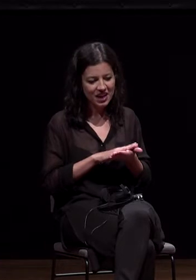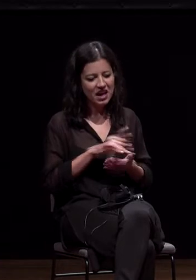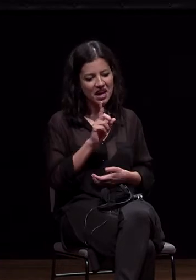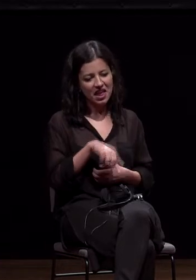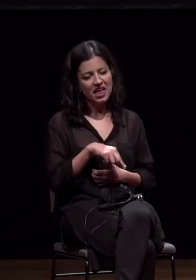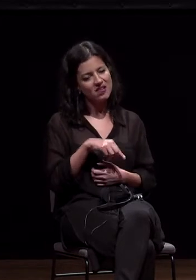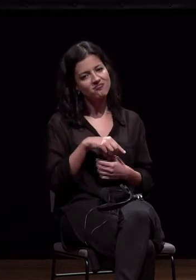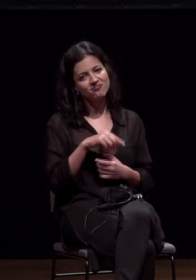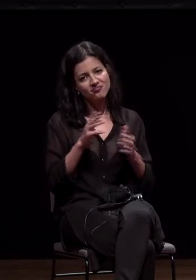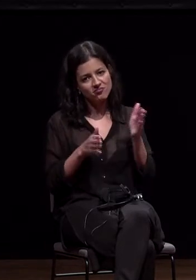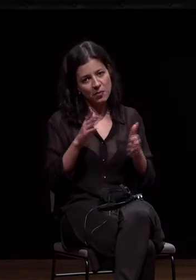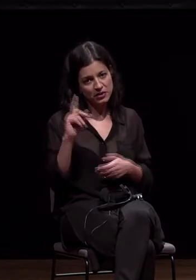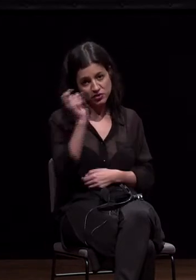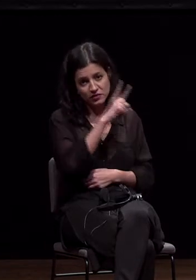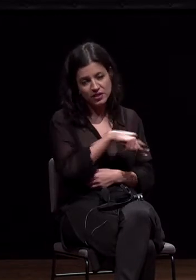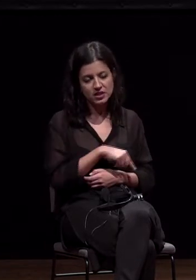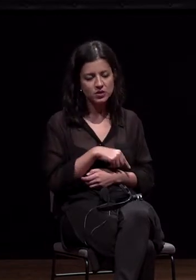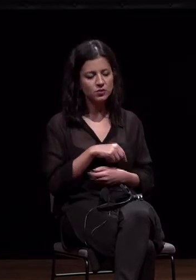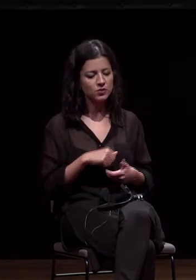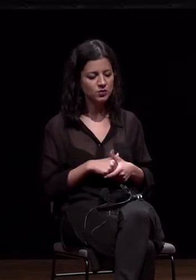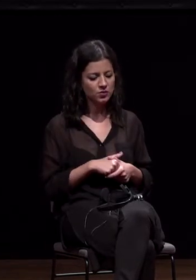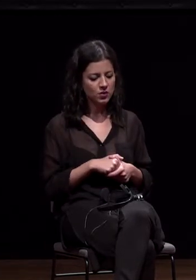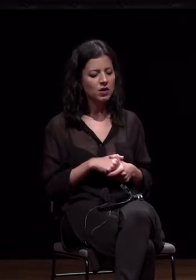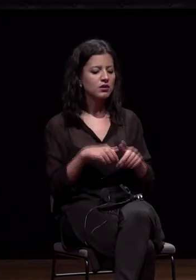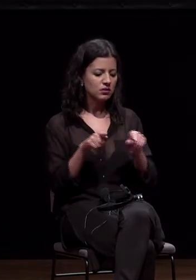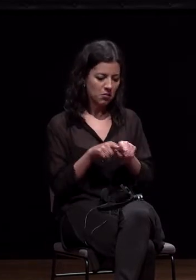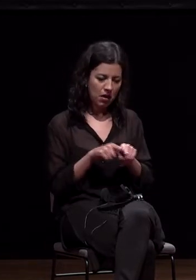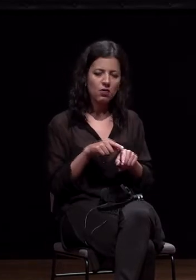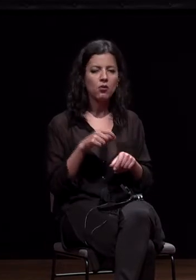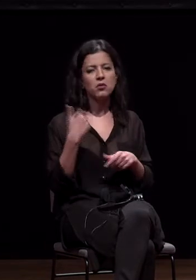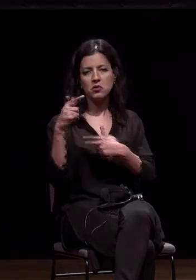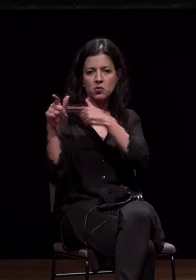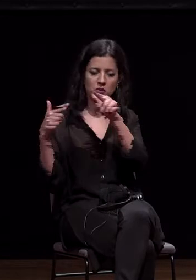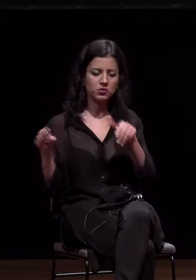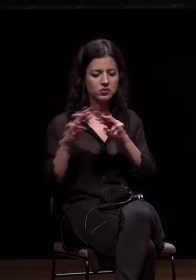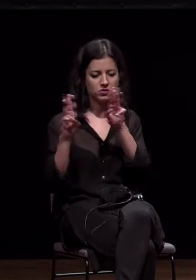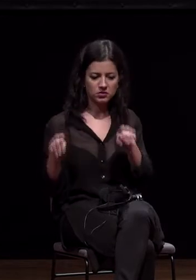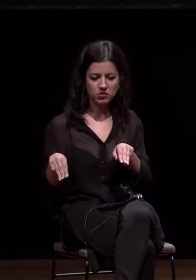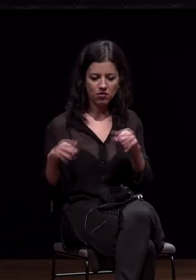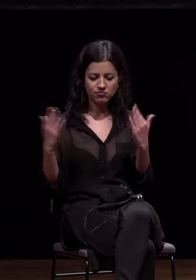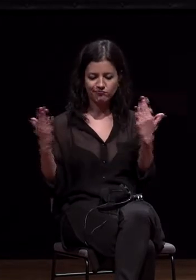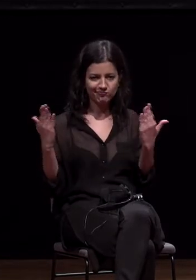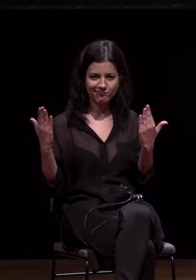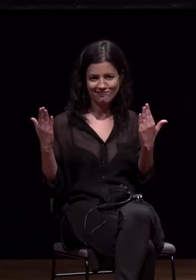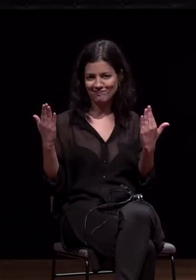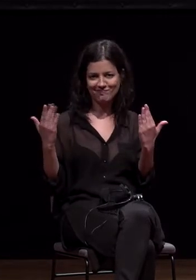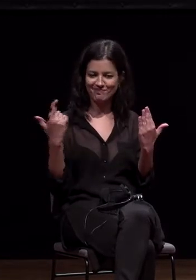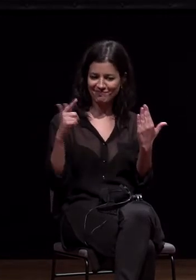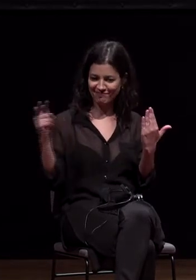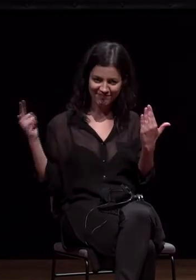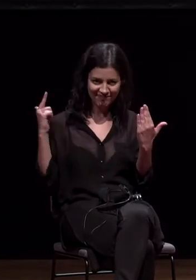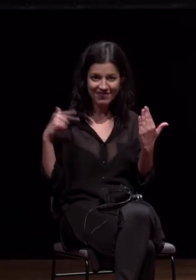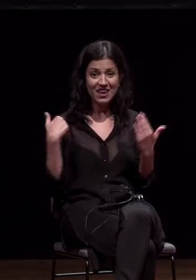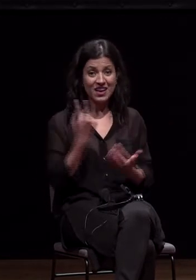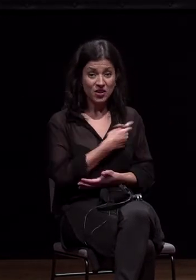edificio tan buenas como muchos museos, yo creo que por lo menos deberían de tenerse en consideración cuando